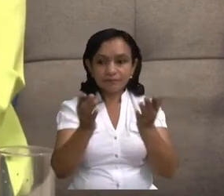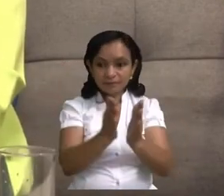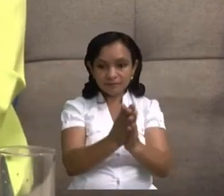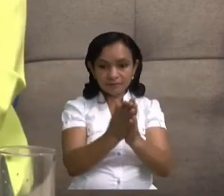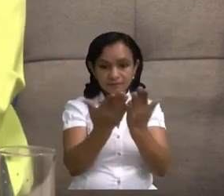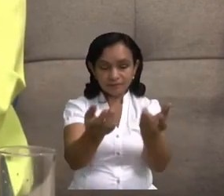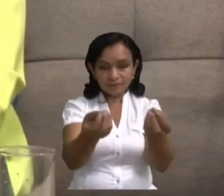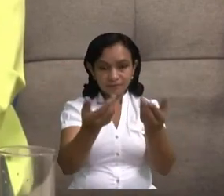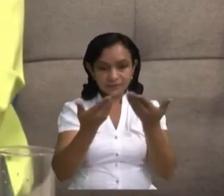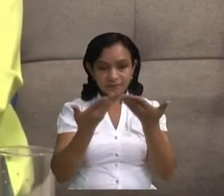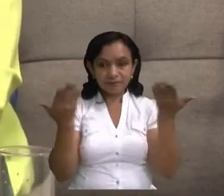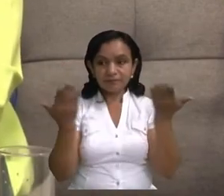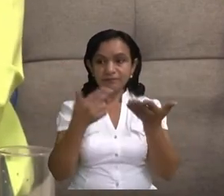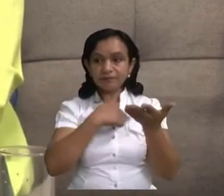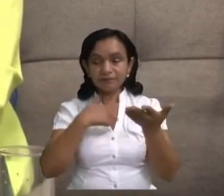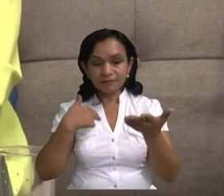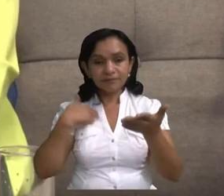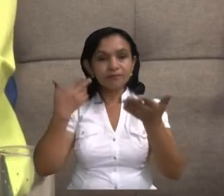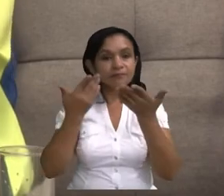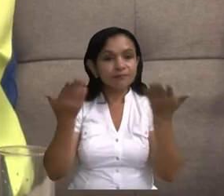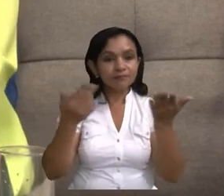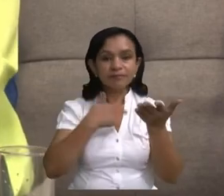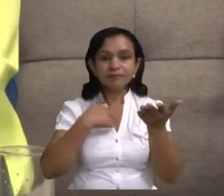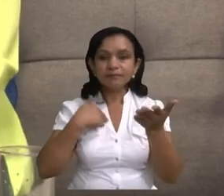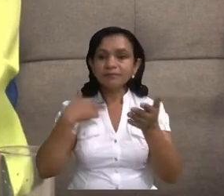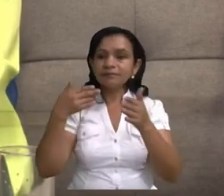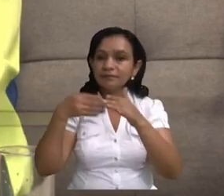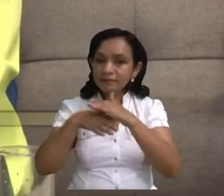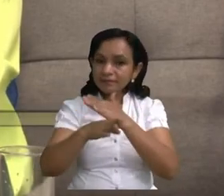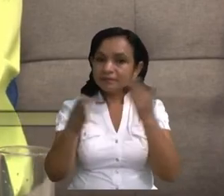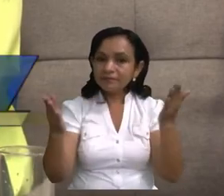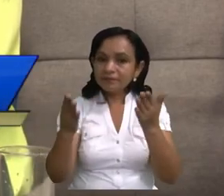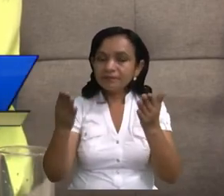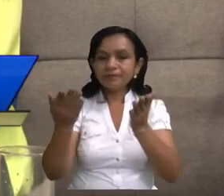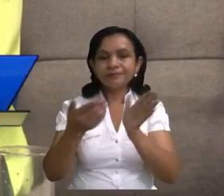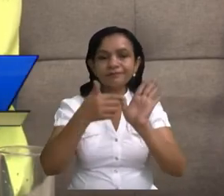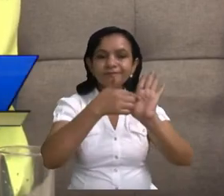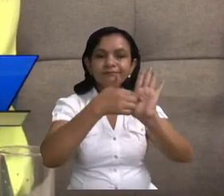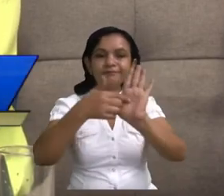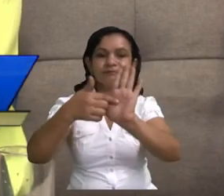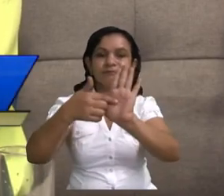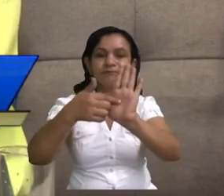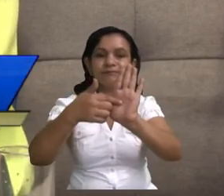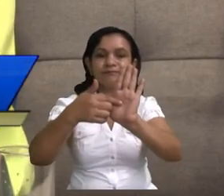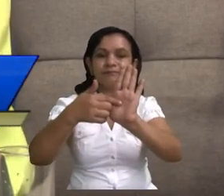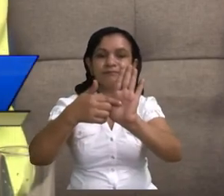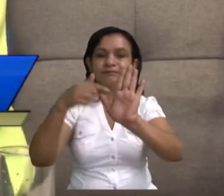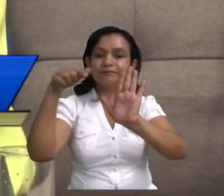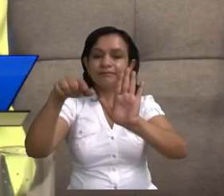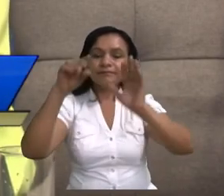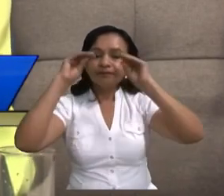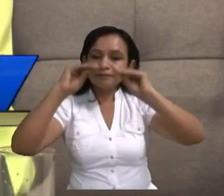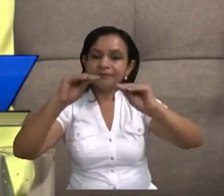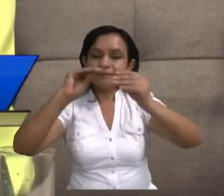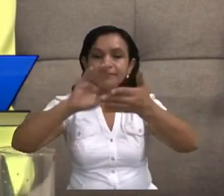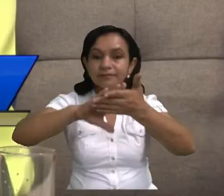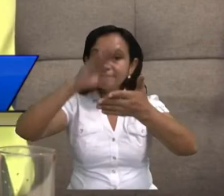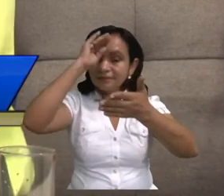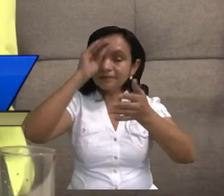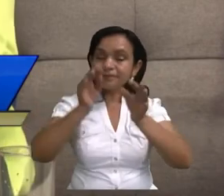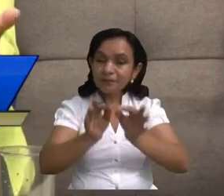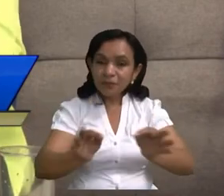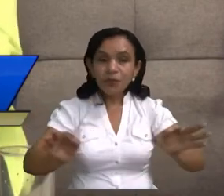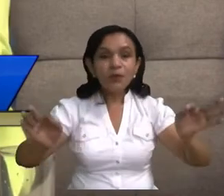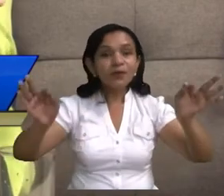la base de datos, los accesos. Se hace presentaciones para también formarlos a ellos. Y eso es importante